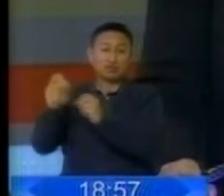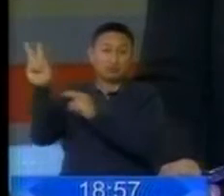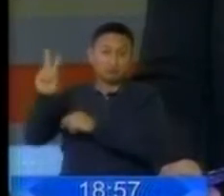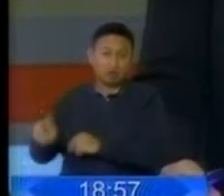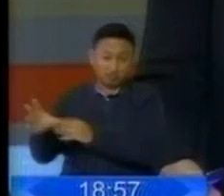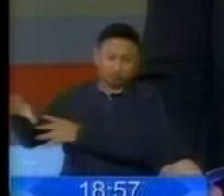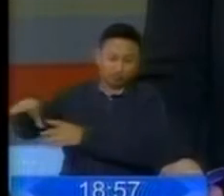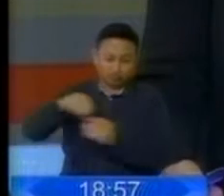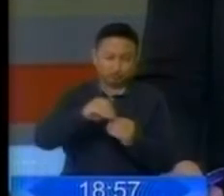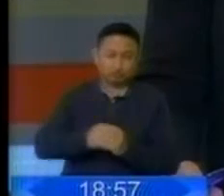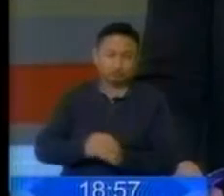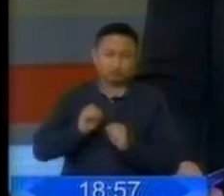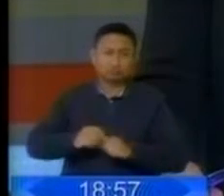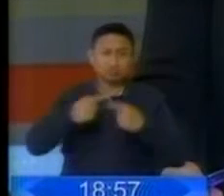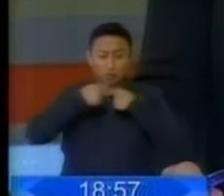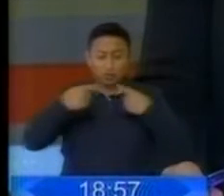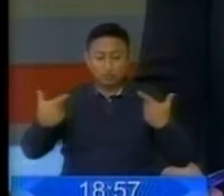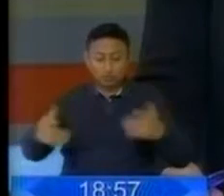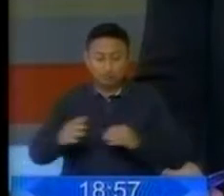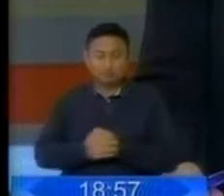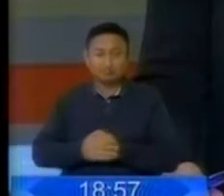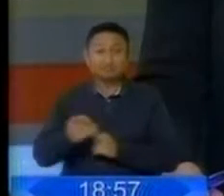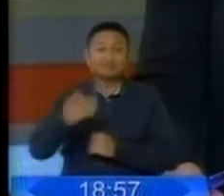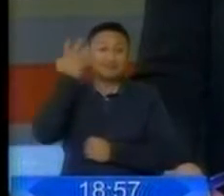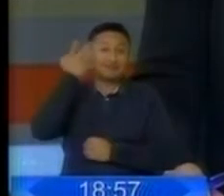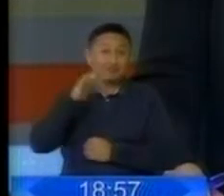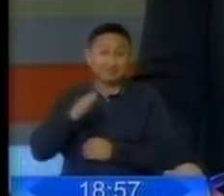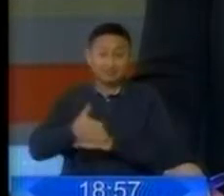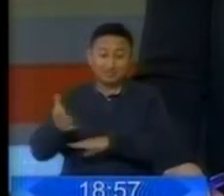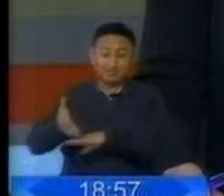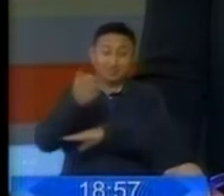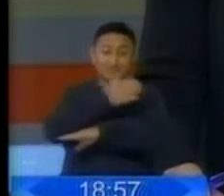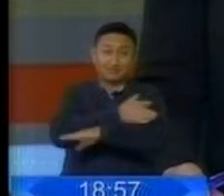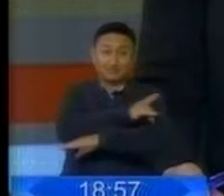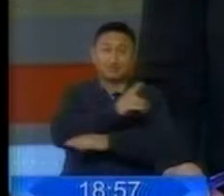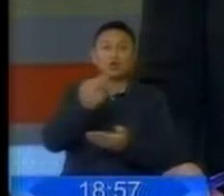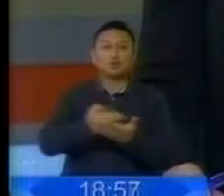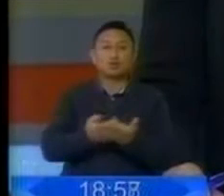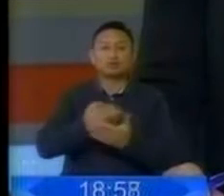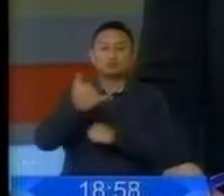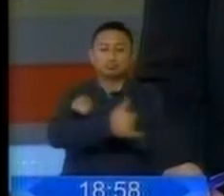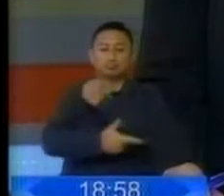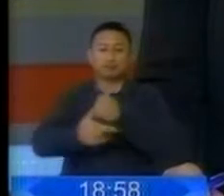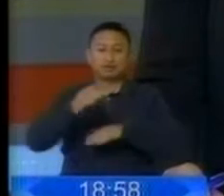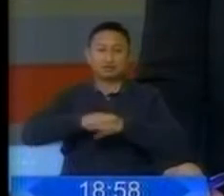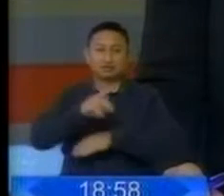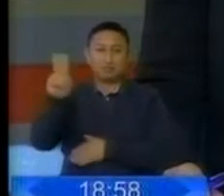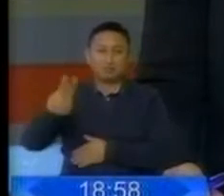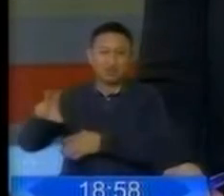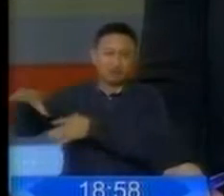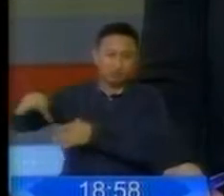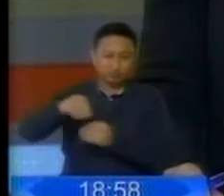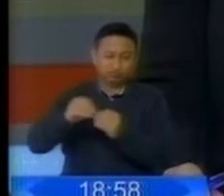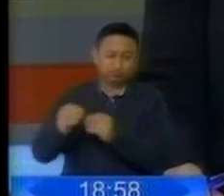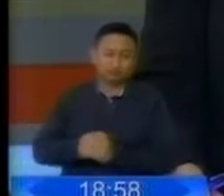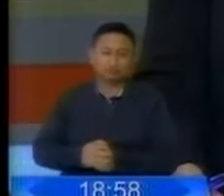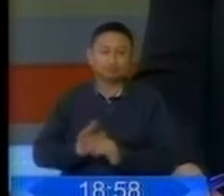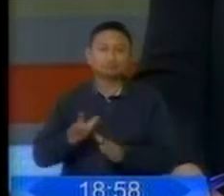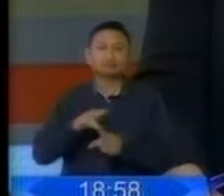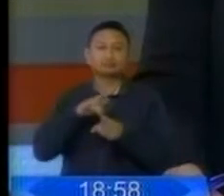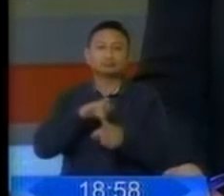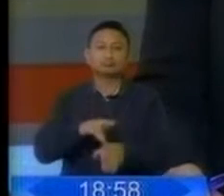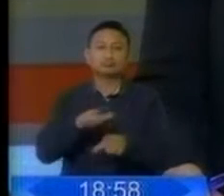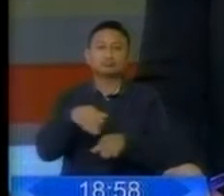venezolanos. Además, se anuncia que se adelanta la fecha para la reunión de los países afectados por esta ola migratoria. La cita